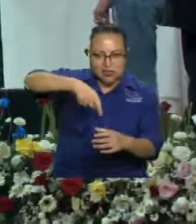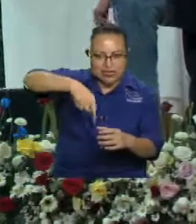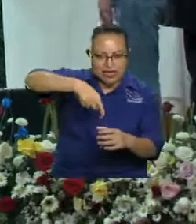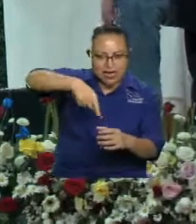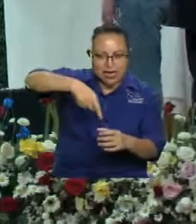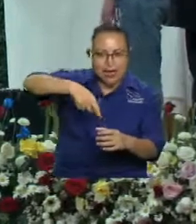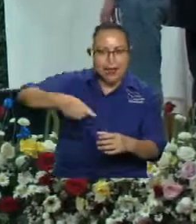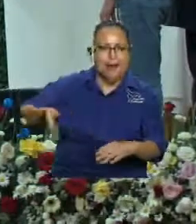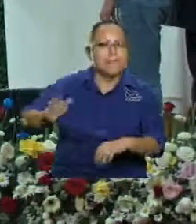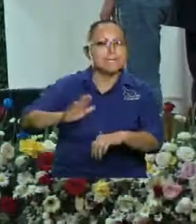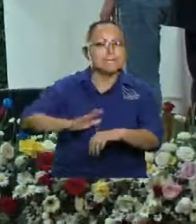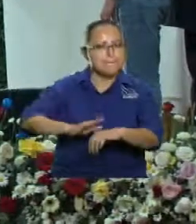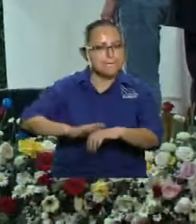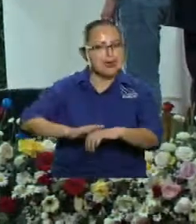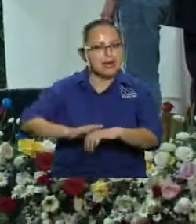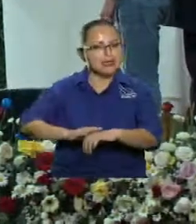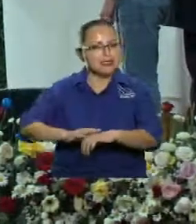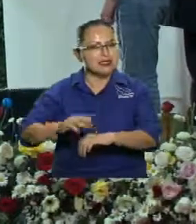de todo el continente.